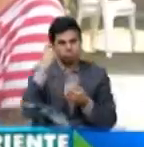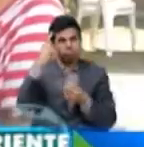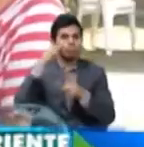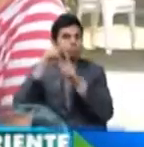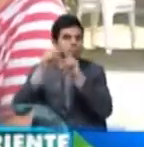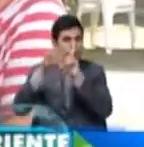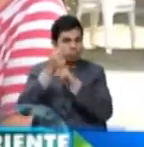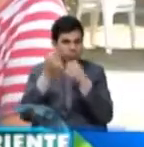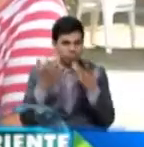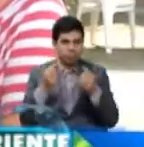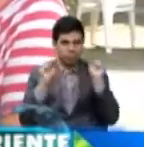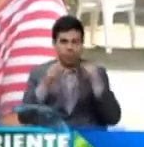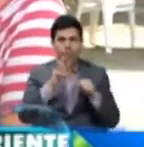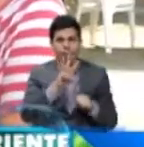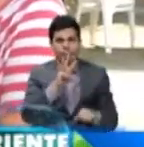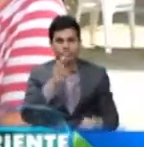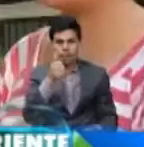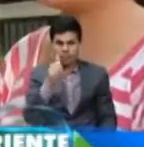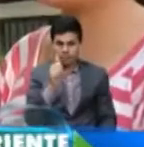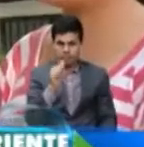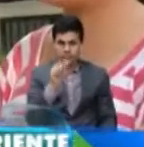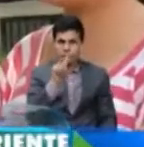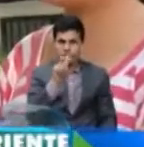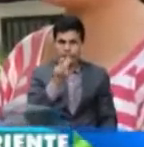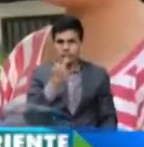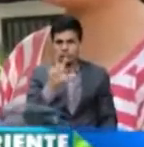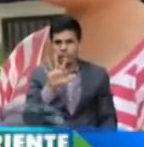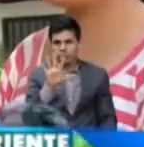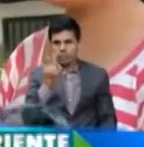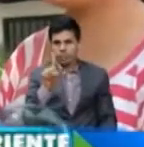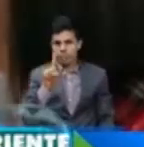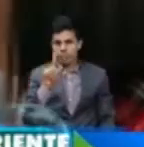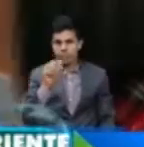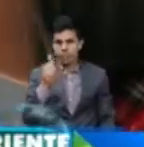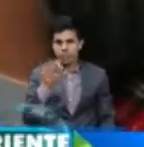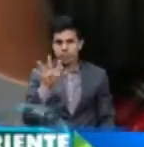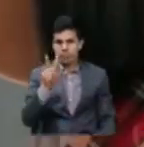puede comunicarse al 310-751-1420.